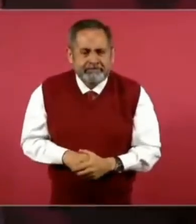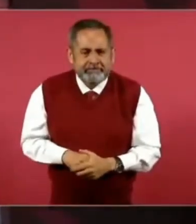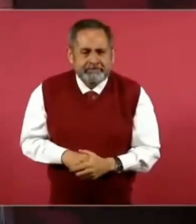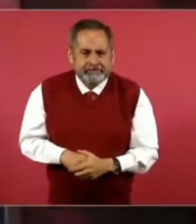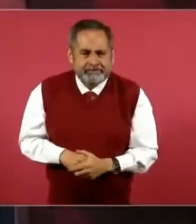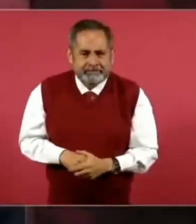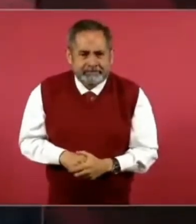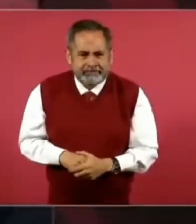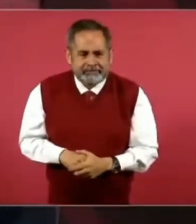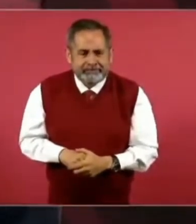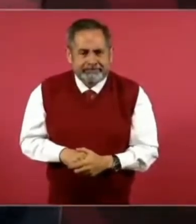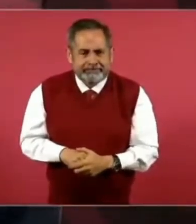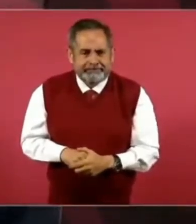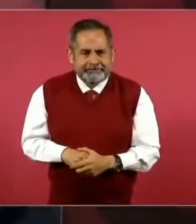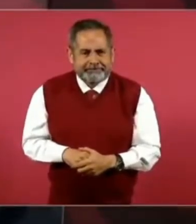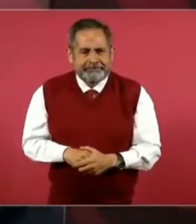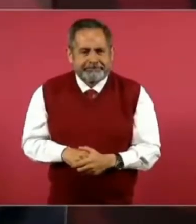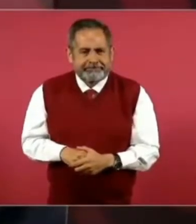lo que hacen